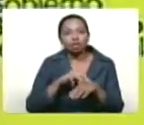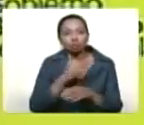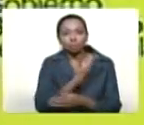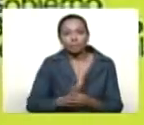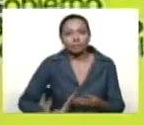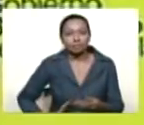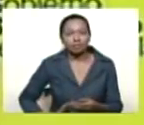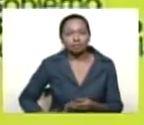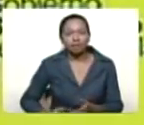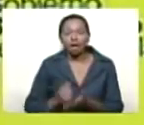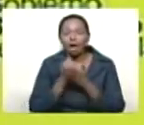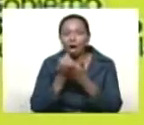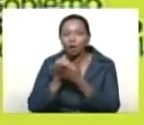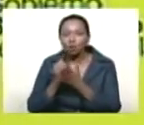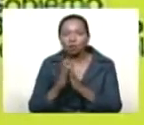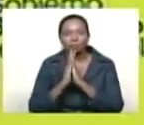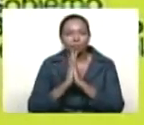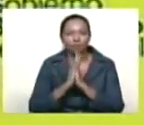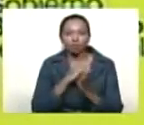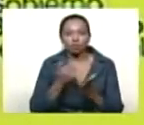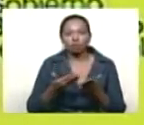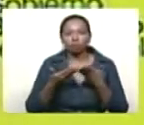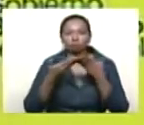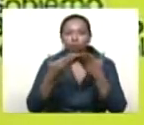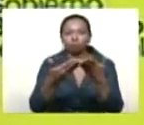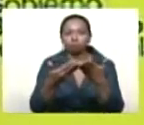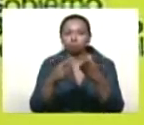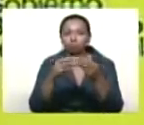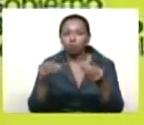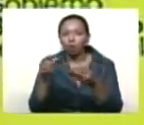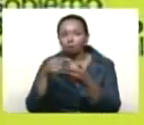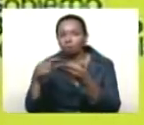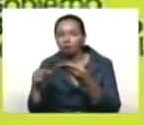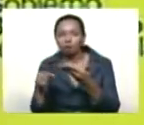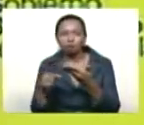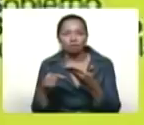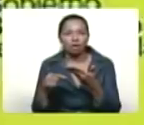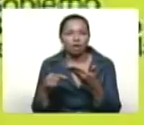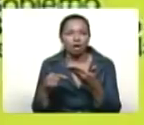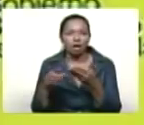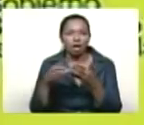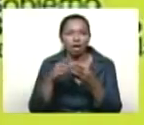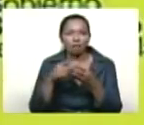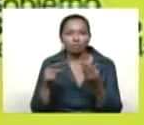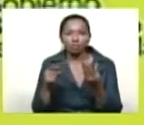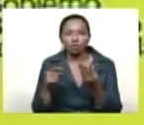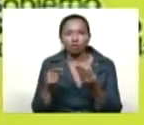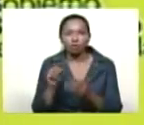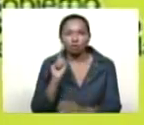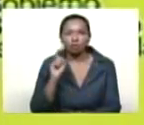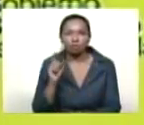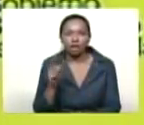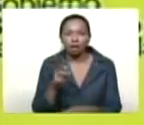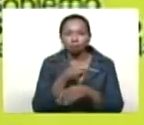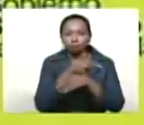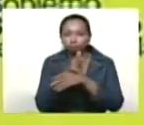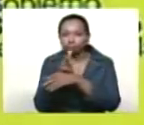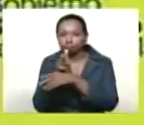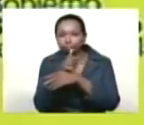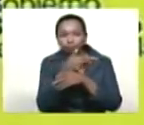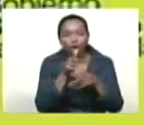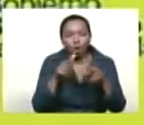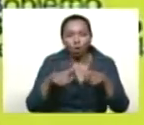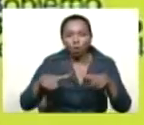Yo quiero que le entreguen todos los módulos tipo iglú ubicados en Fuerte Tiuna